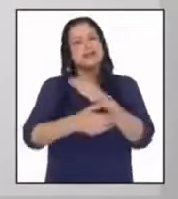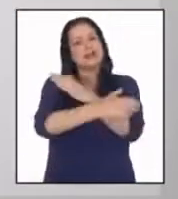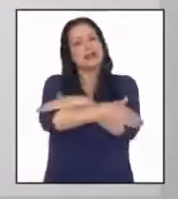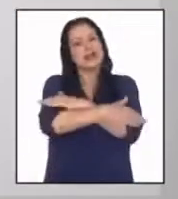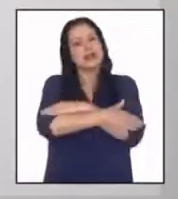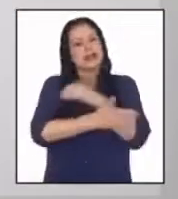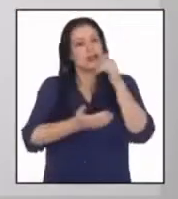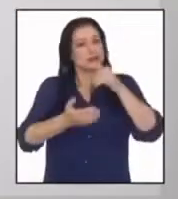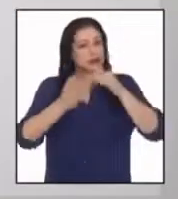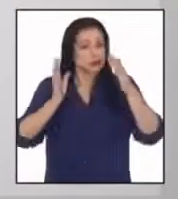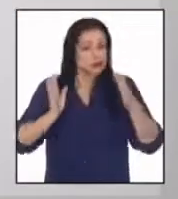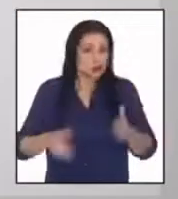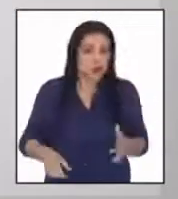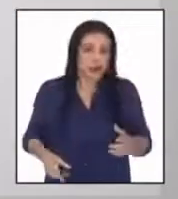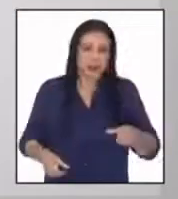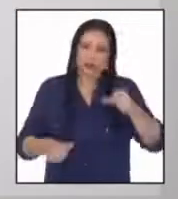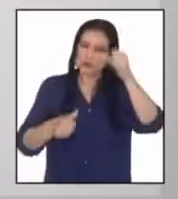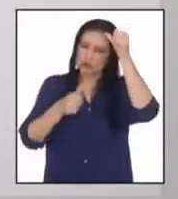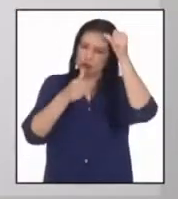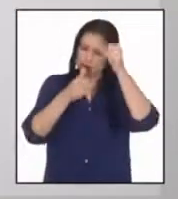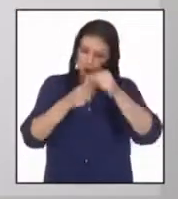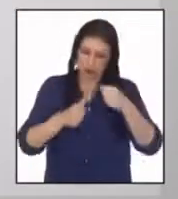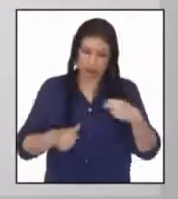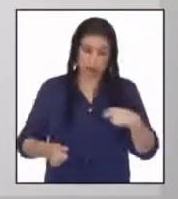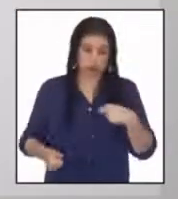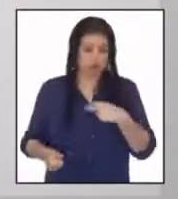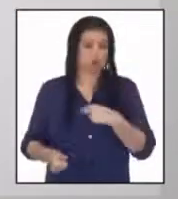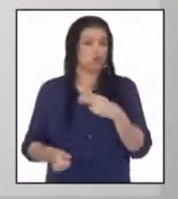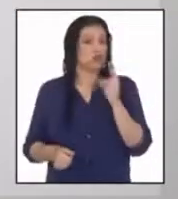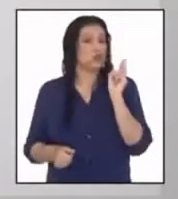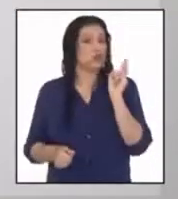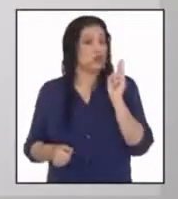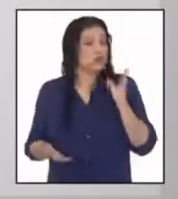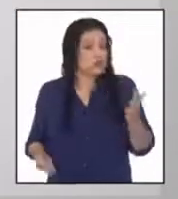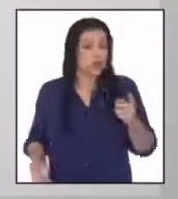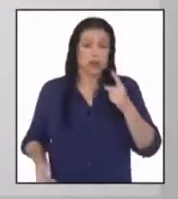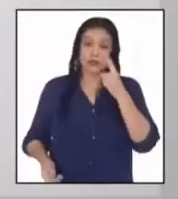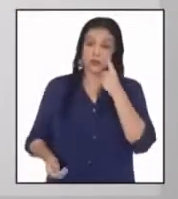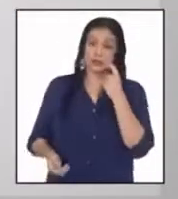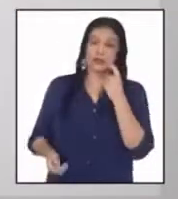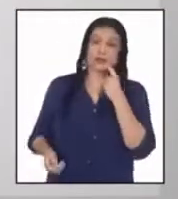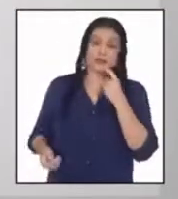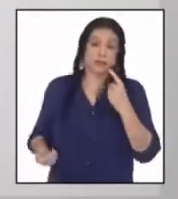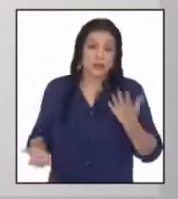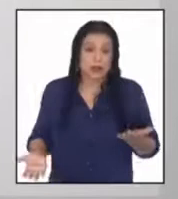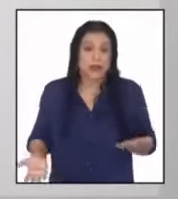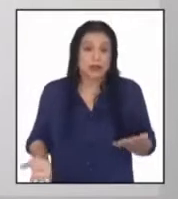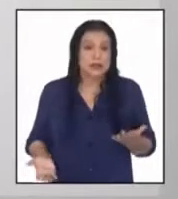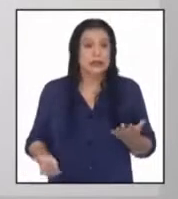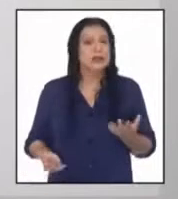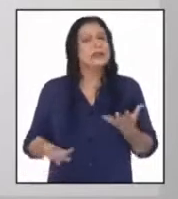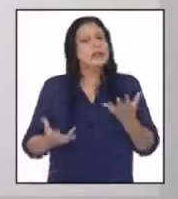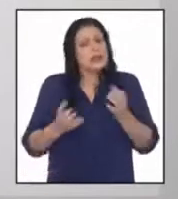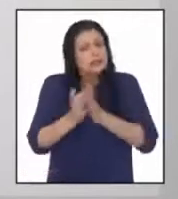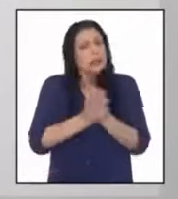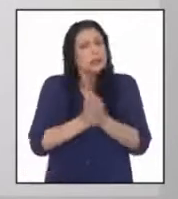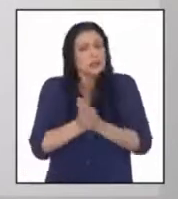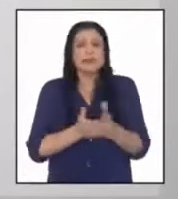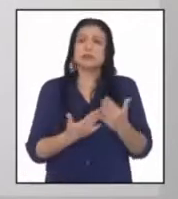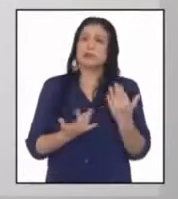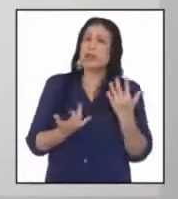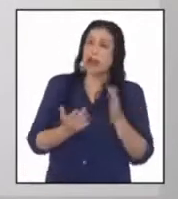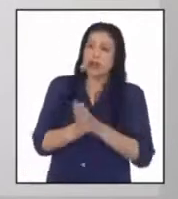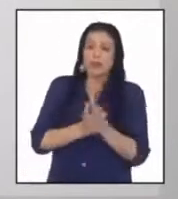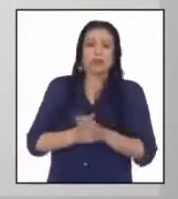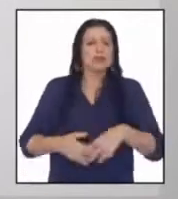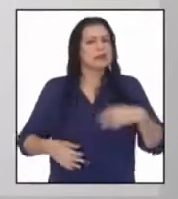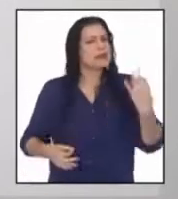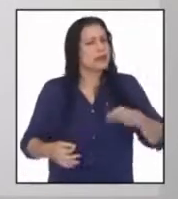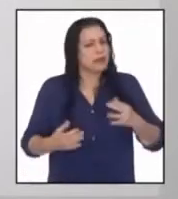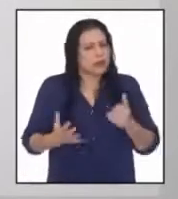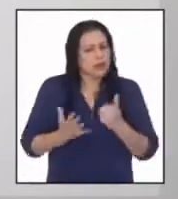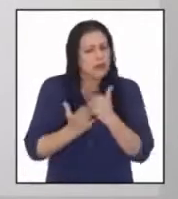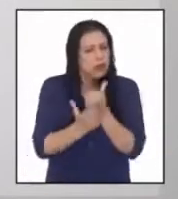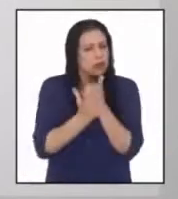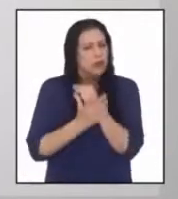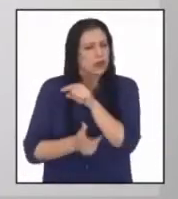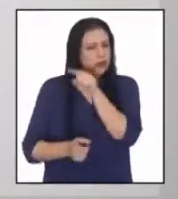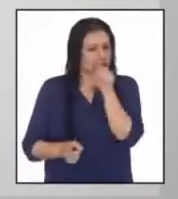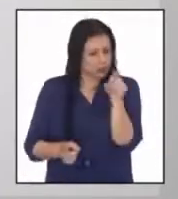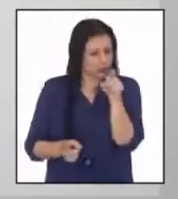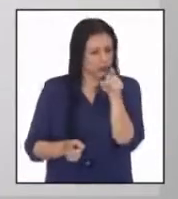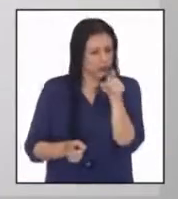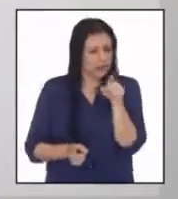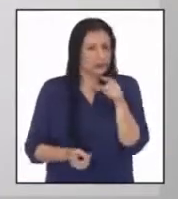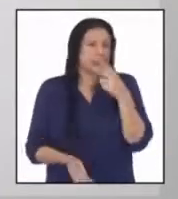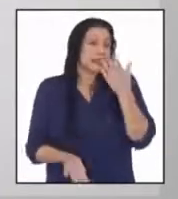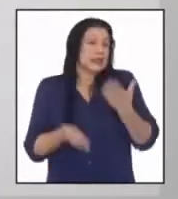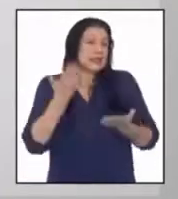queridos estudiantes, recuerden que nosotros, sus profesoras y profesores, estamos dispuestos a ayudarles siempre. Así